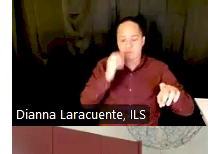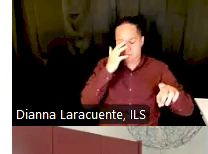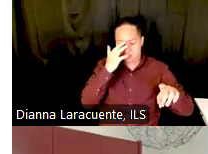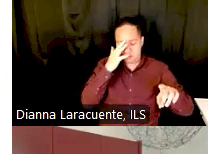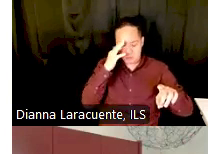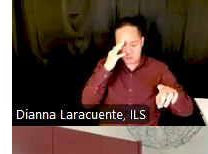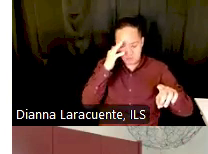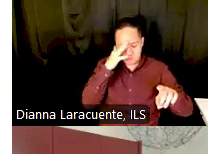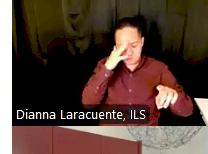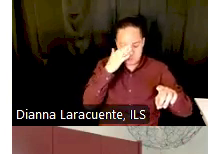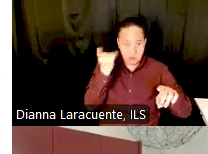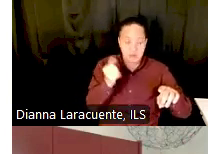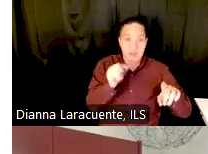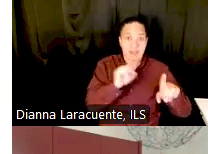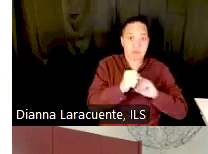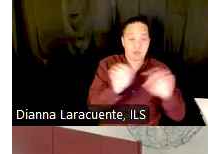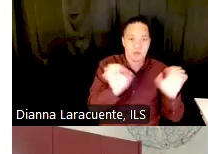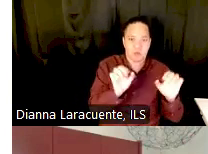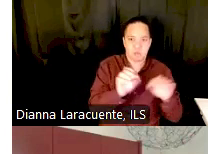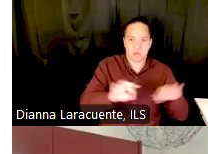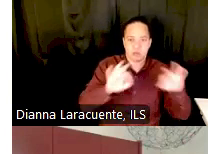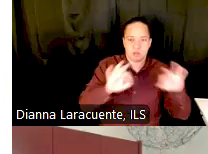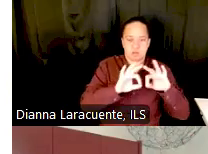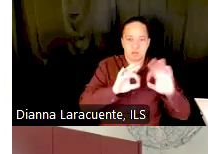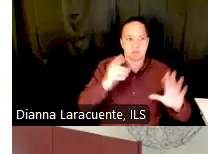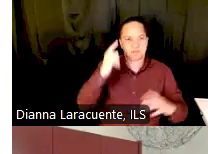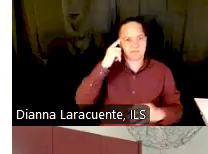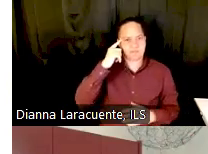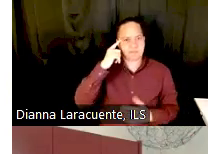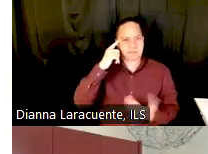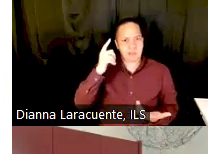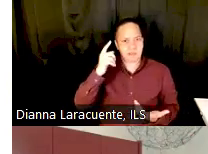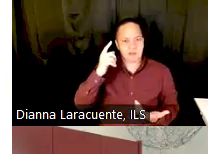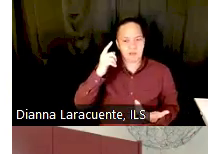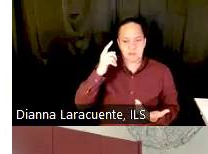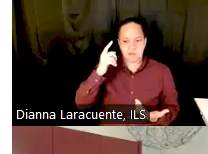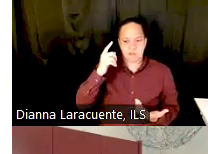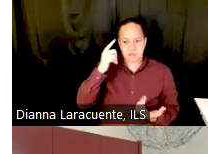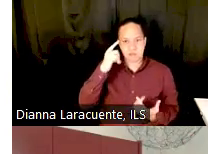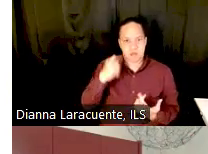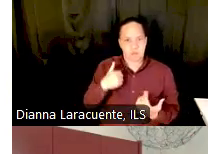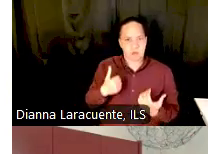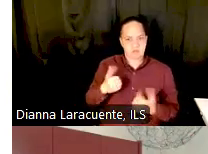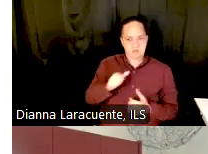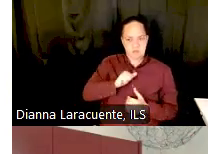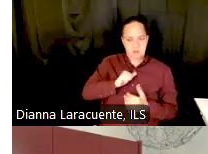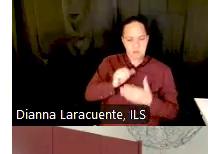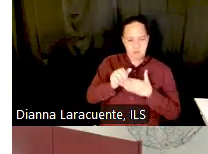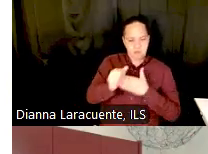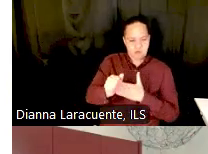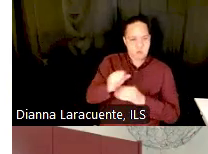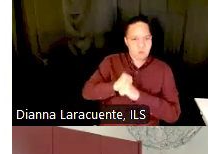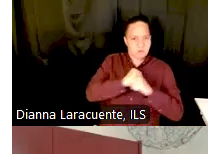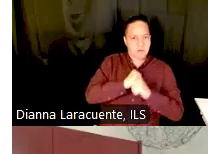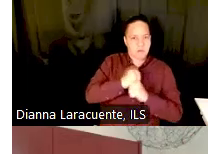de emergencia, es importante usar también el sentido común. Usar aquello que te guía a ti a tu protegerte